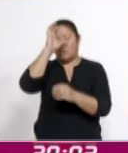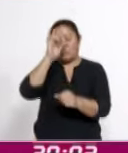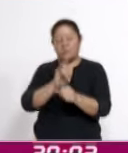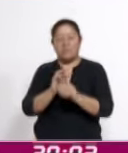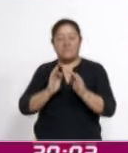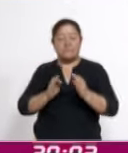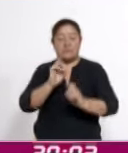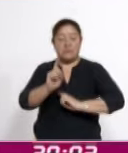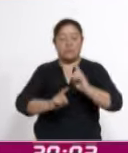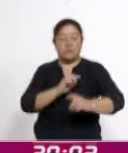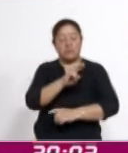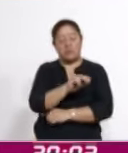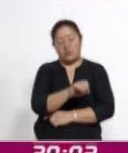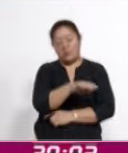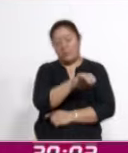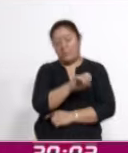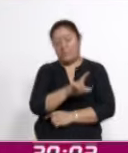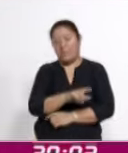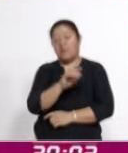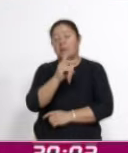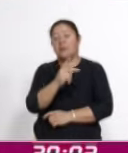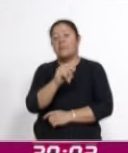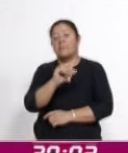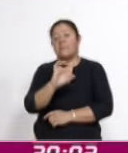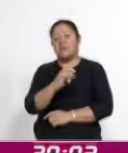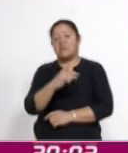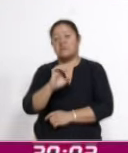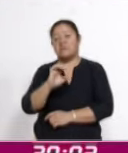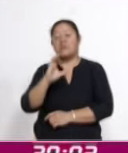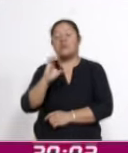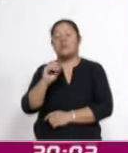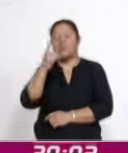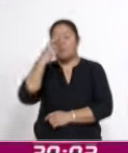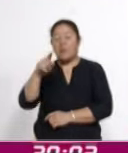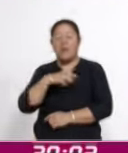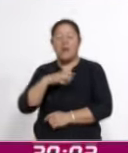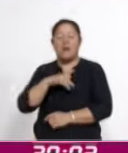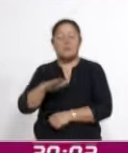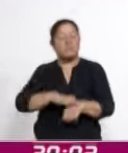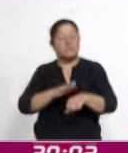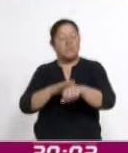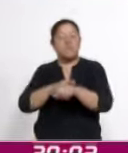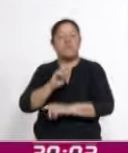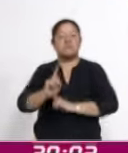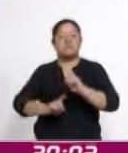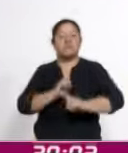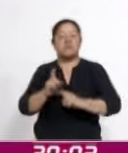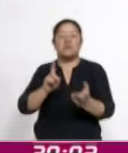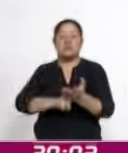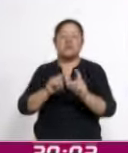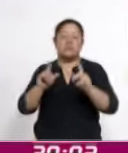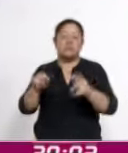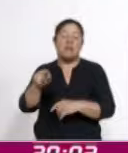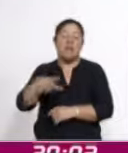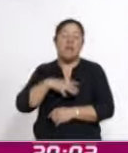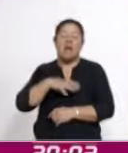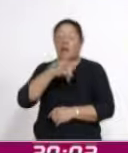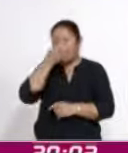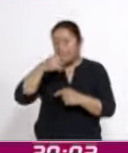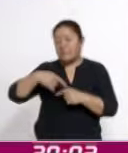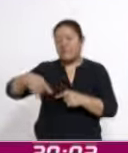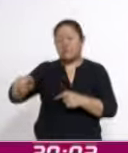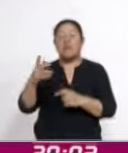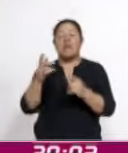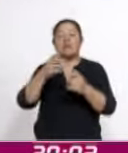el objetivo de seguir uniendo esfuerzos para impulsar el deporte en la entidad este encuentro se da en el marco de la final de la Copa del